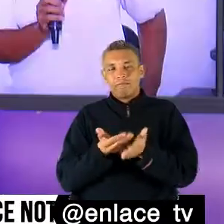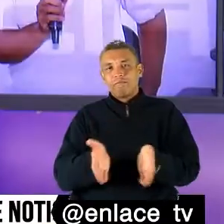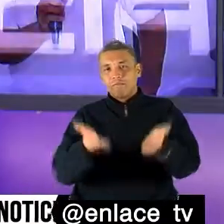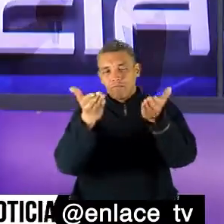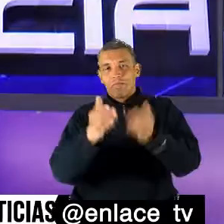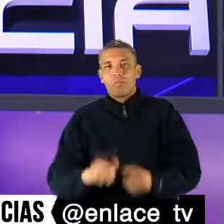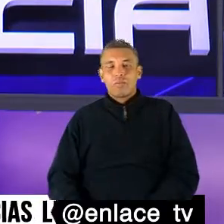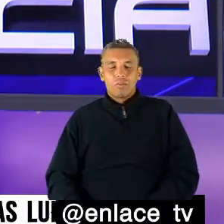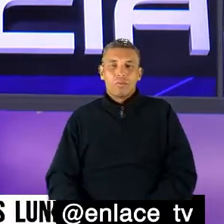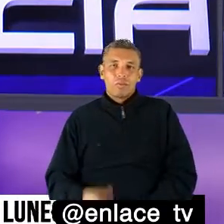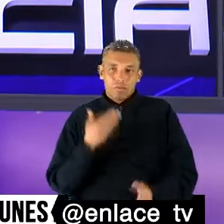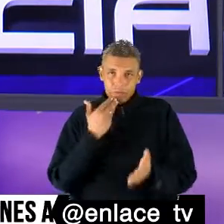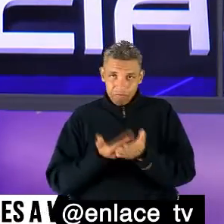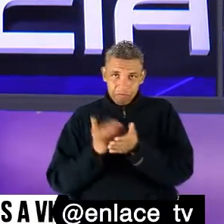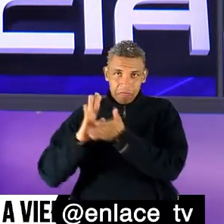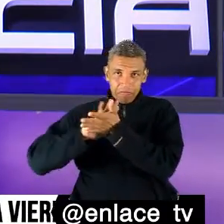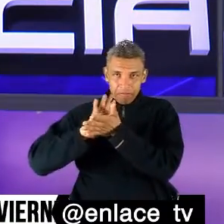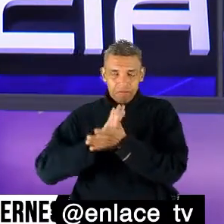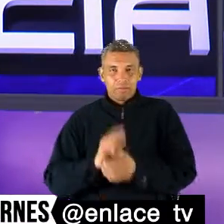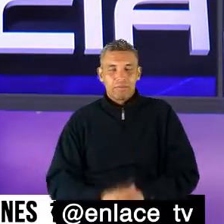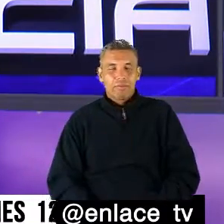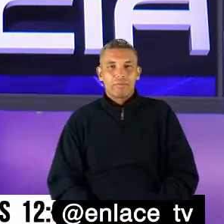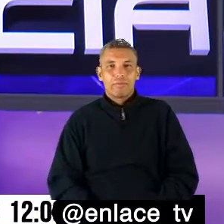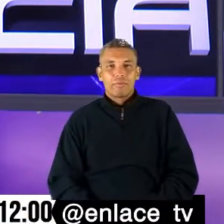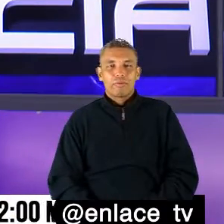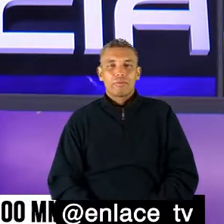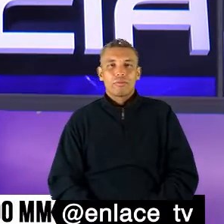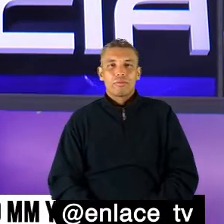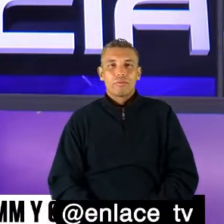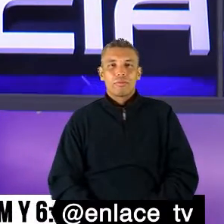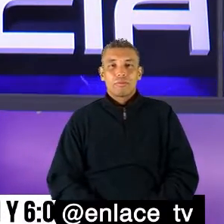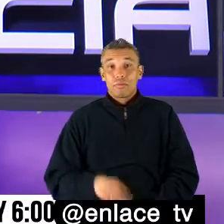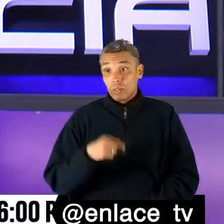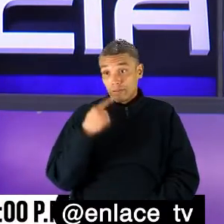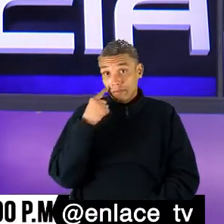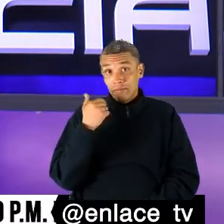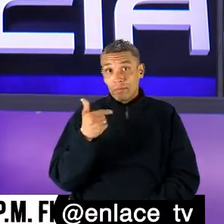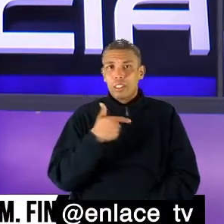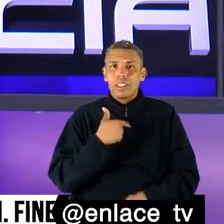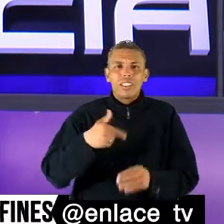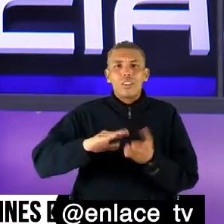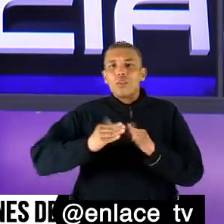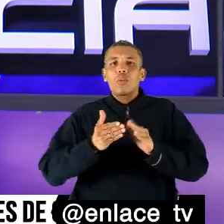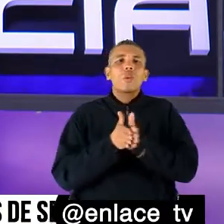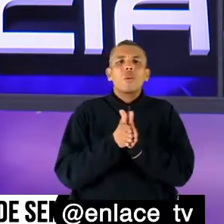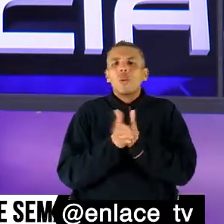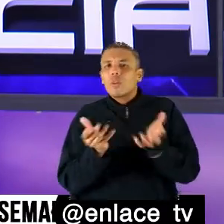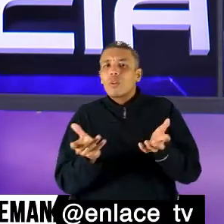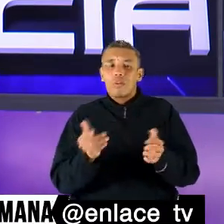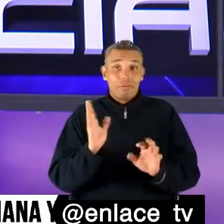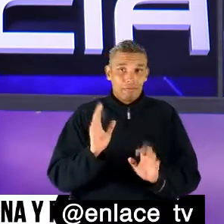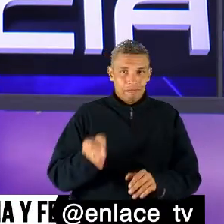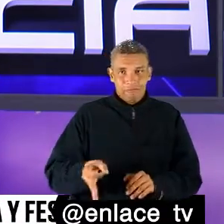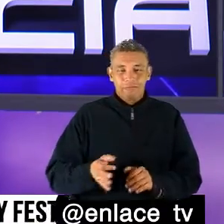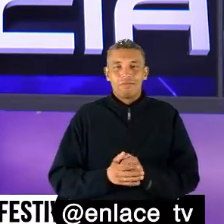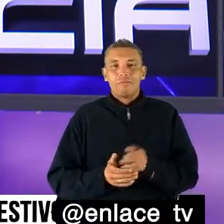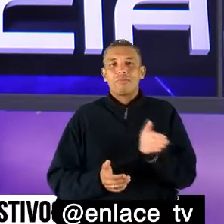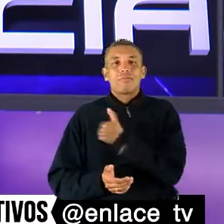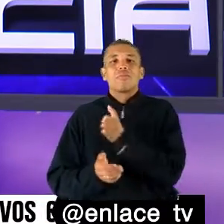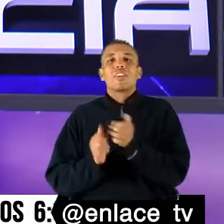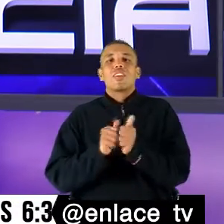Gracias, Luz Mary, por esta información que nos acaba de compartir, además muy interesante para la comunidad del puerto petrolero. Y llega el momento de conocer